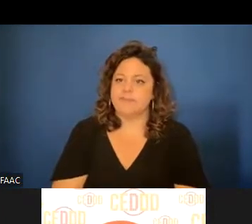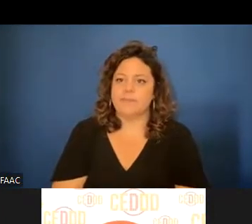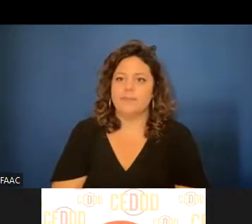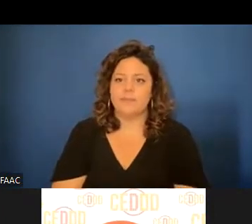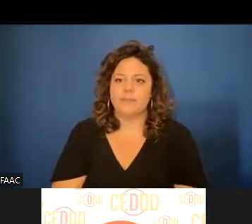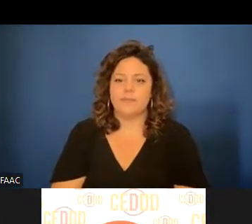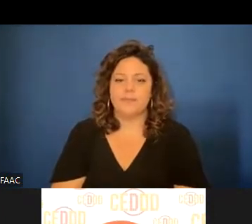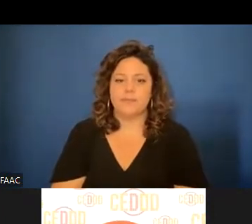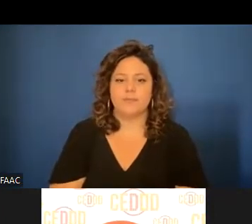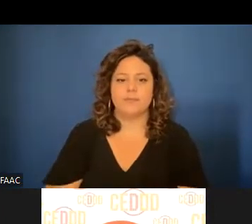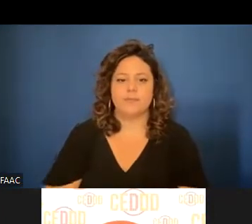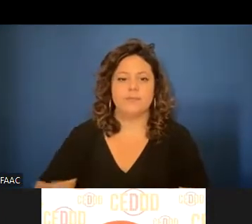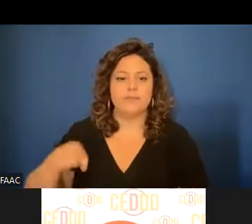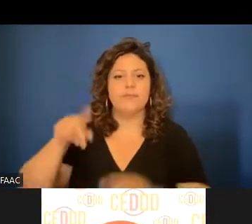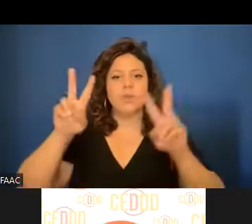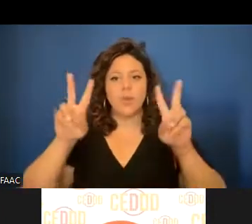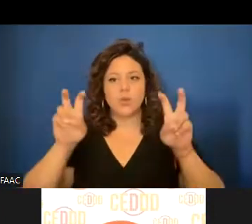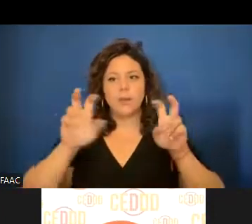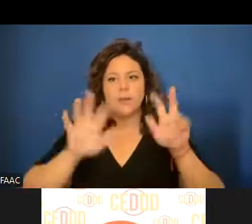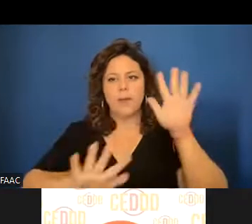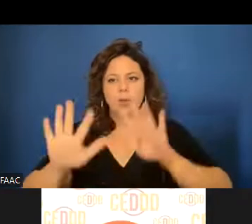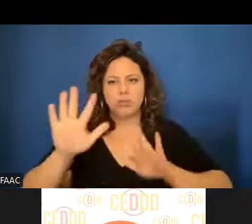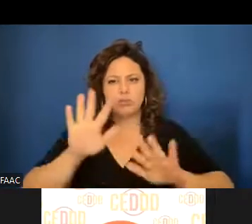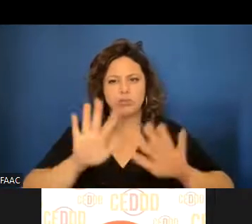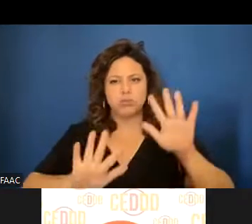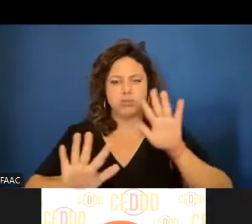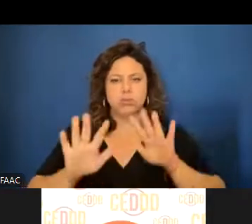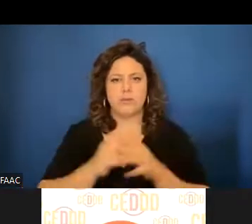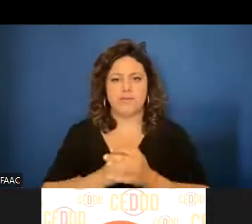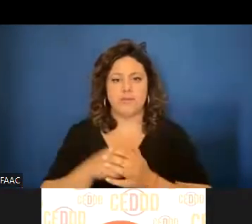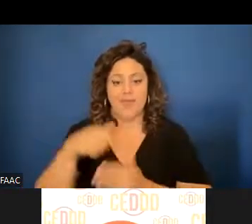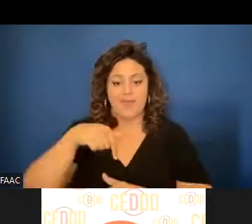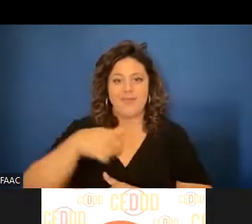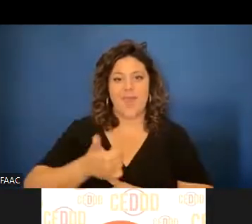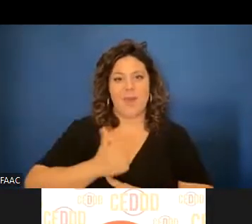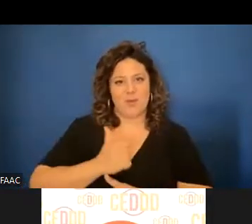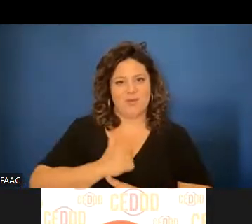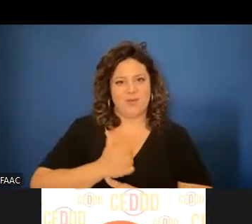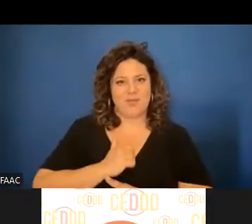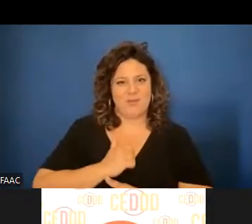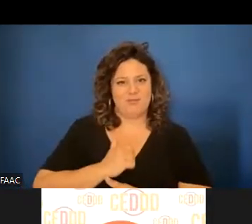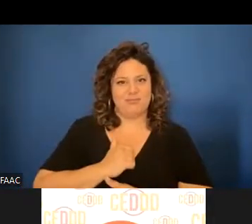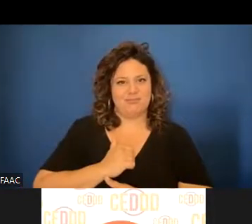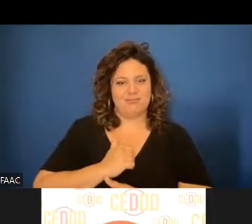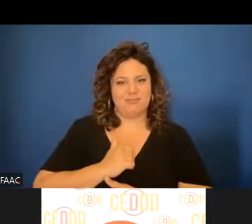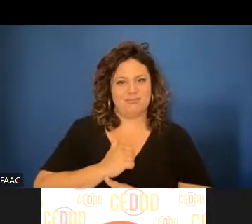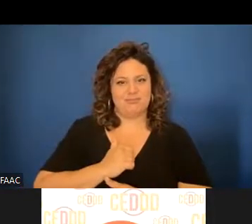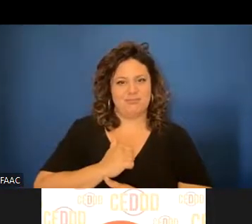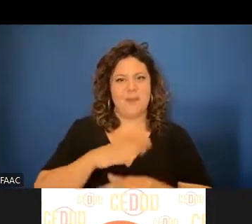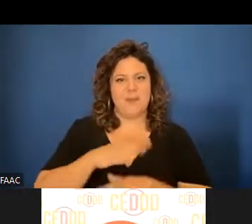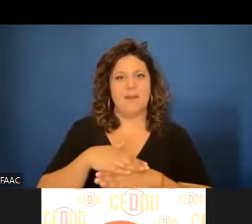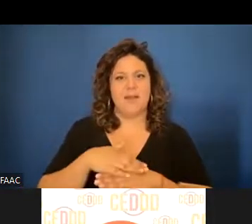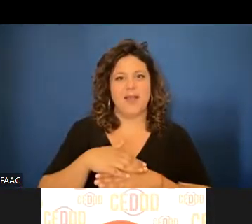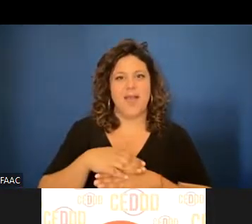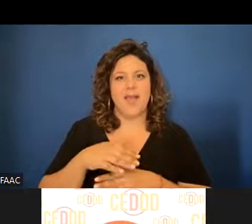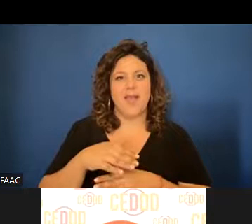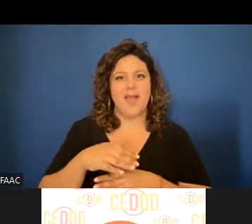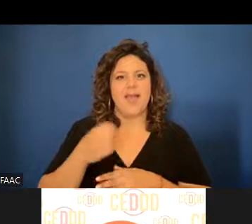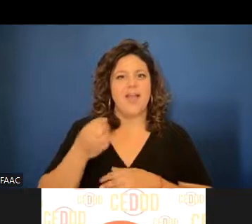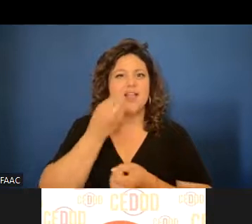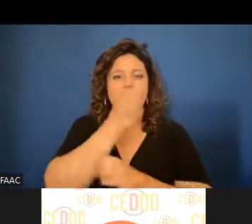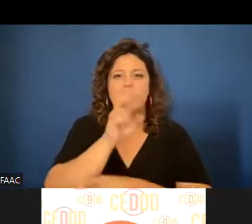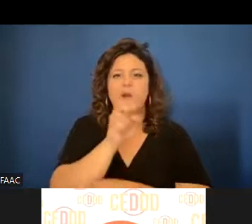nos convenza esa respuesta que nos da, pues bueno, siempre, ya después tenemos las opciones de los juzgados y demás, pero sobre todo eso, primero reclamación ante